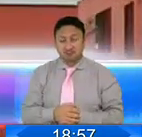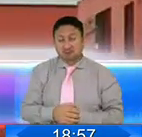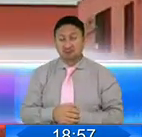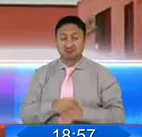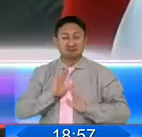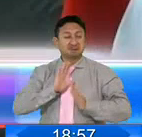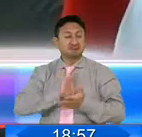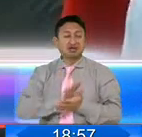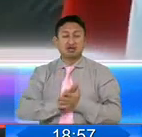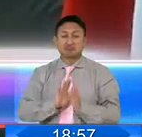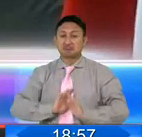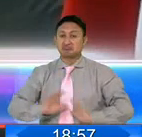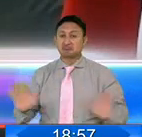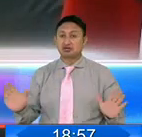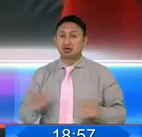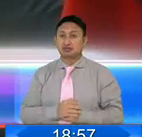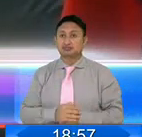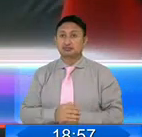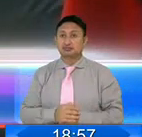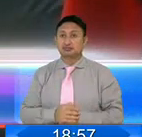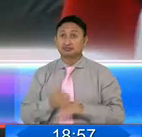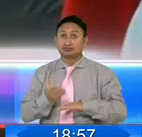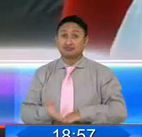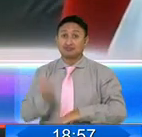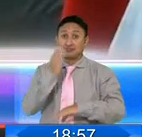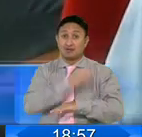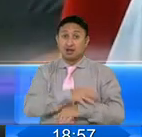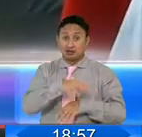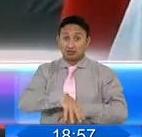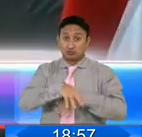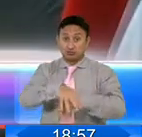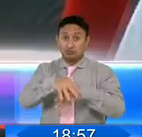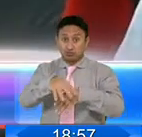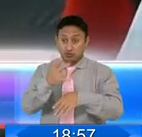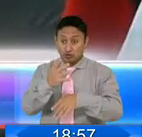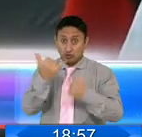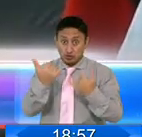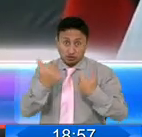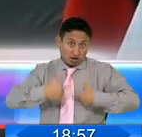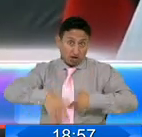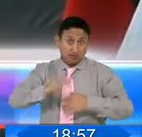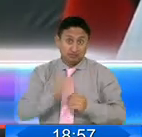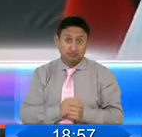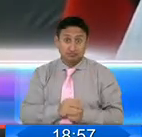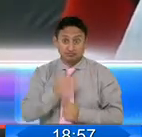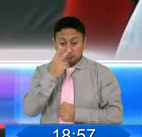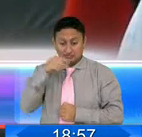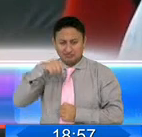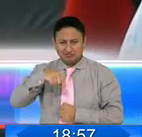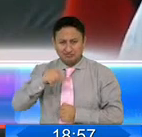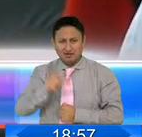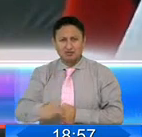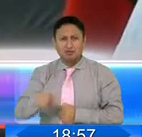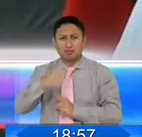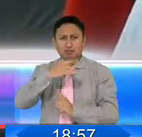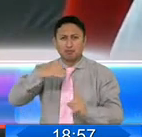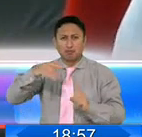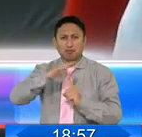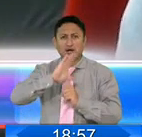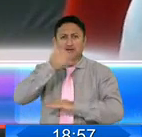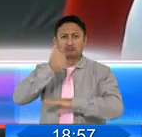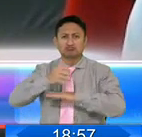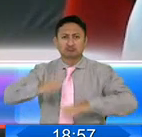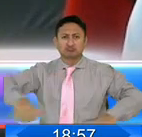ciudadanía de que antes no teníamos manifestaciones ahora también las estamos teniendo especialmente hemos visto aglomeraciones en parques en plazas